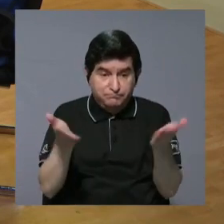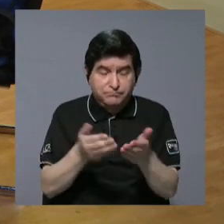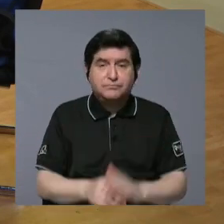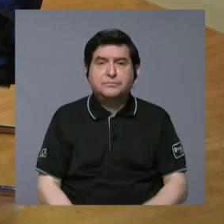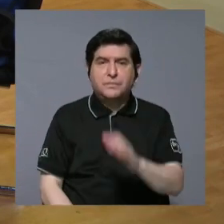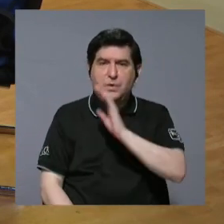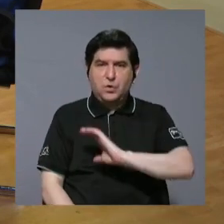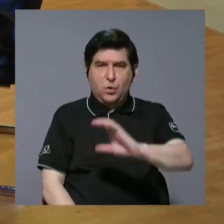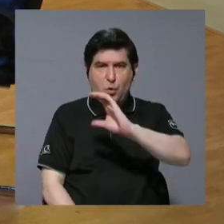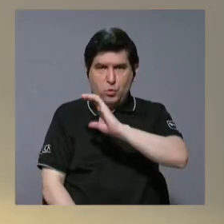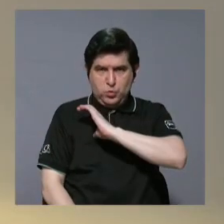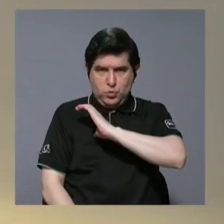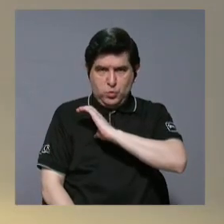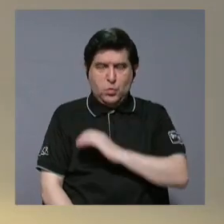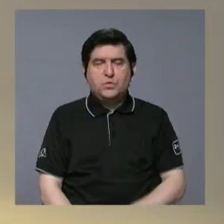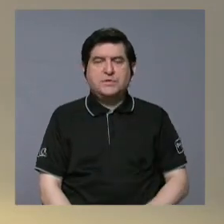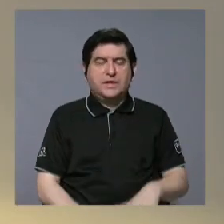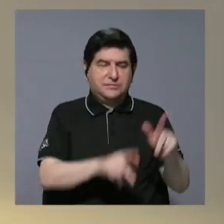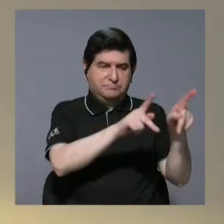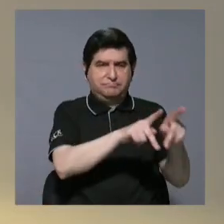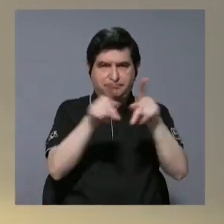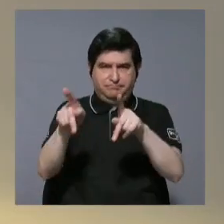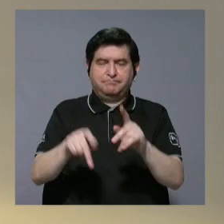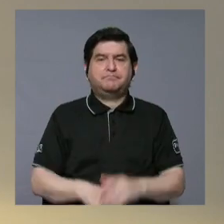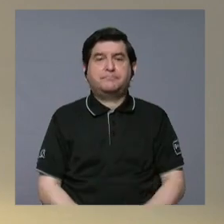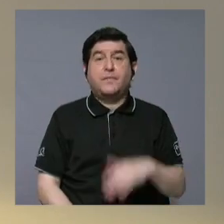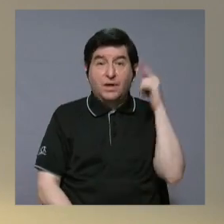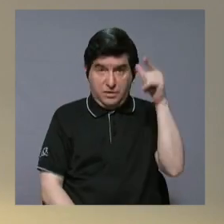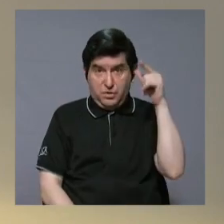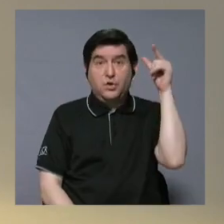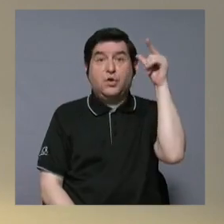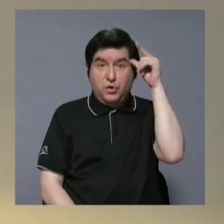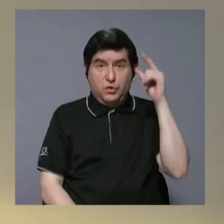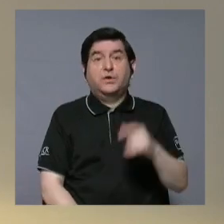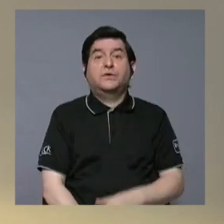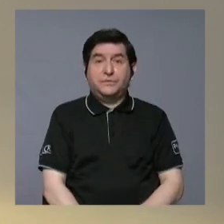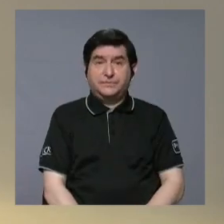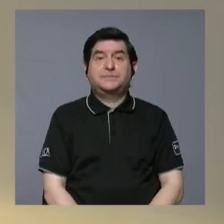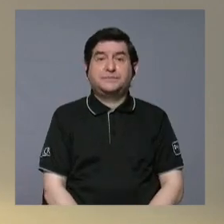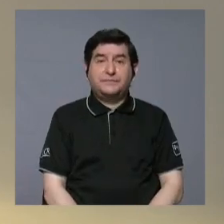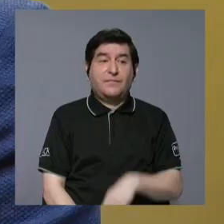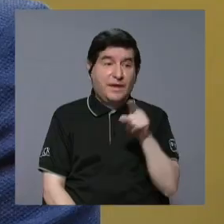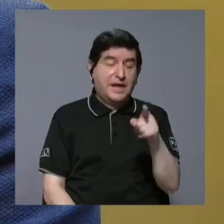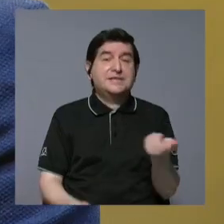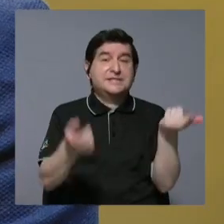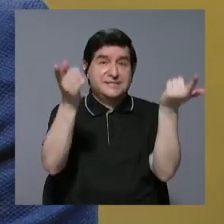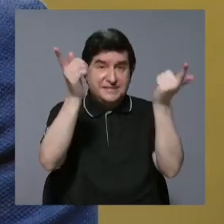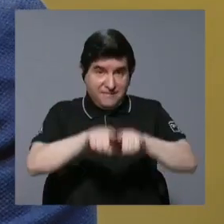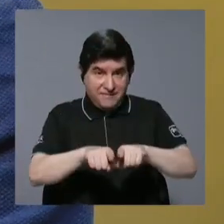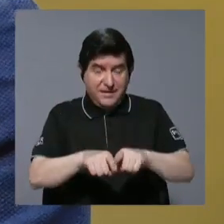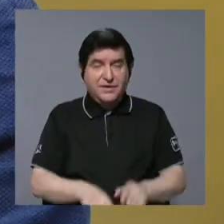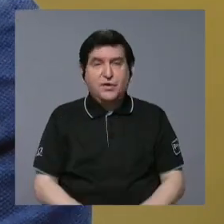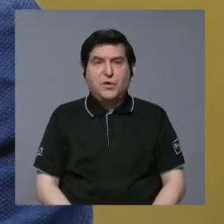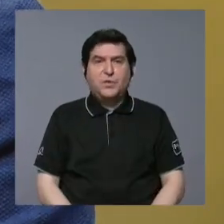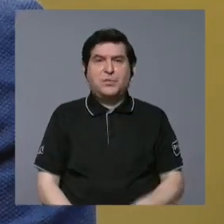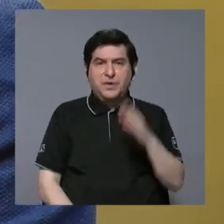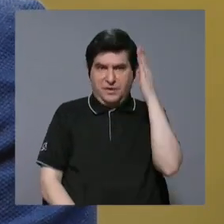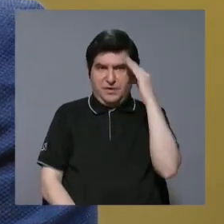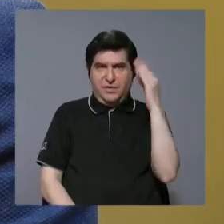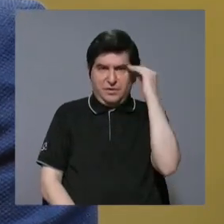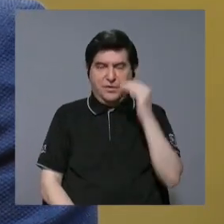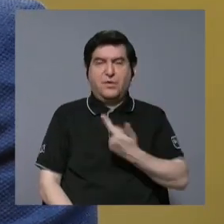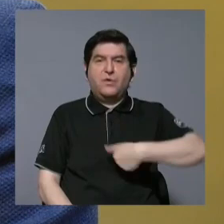la conducta en el ser humano. Entonces, por supuesto que eso es un fenómeno que estamos viviendo y que